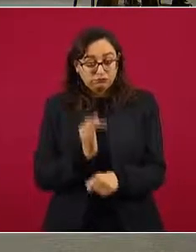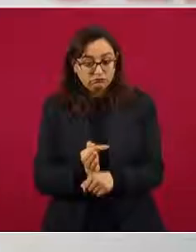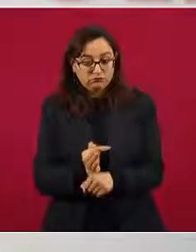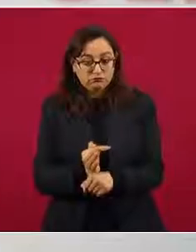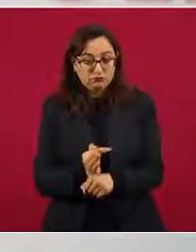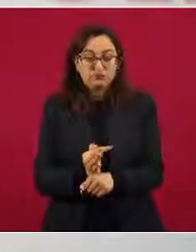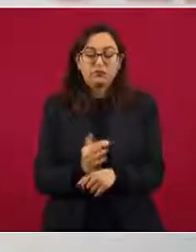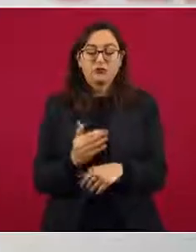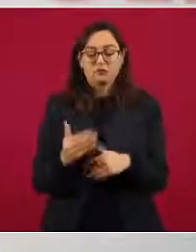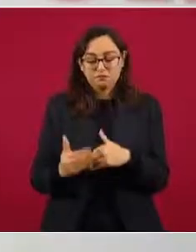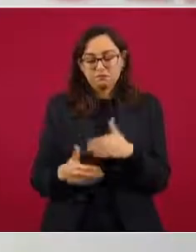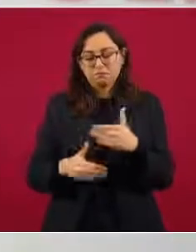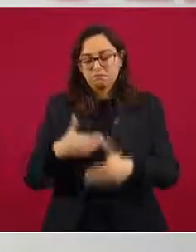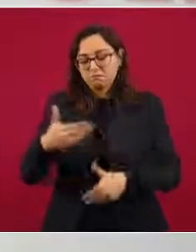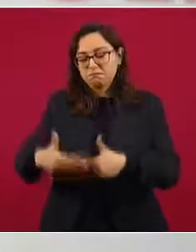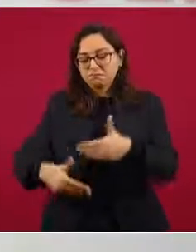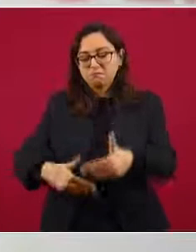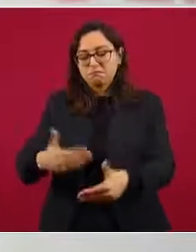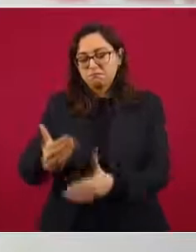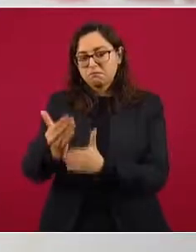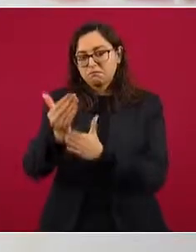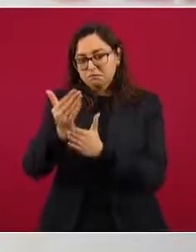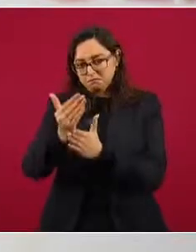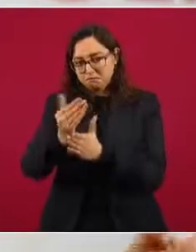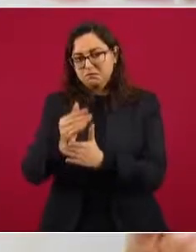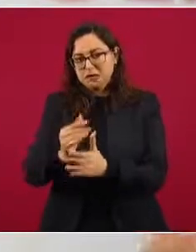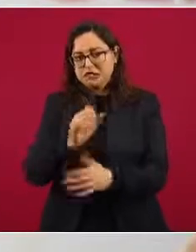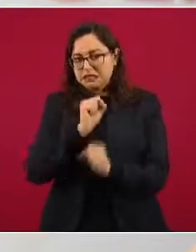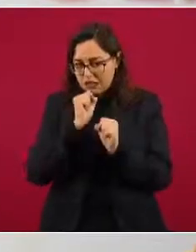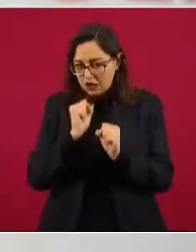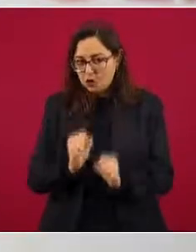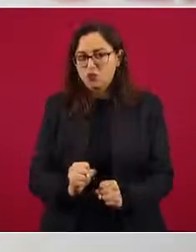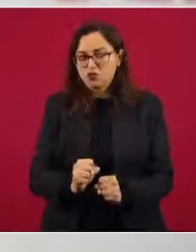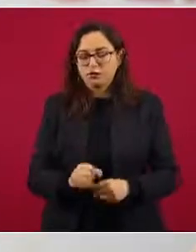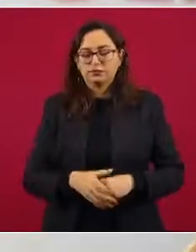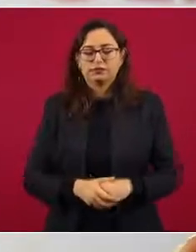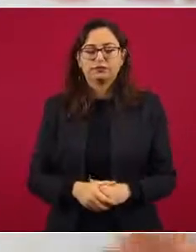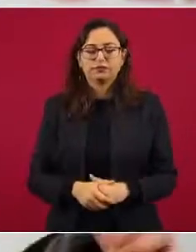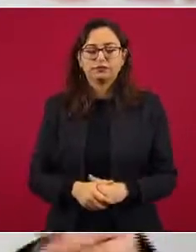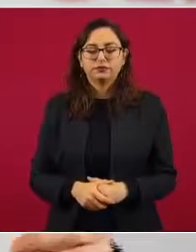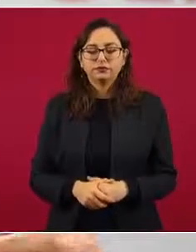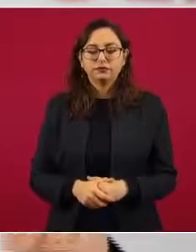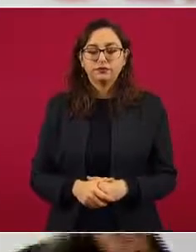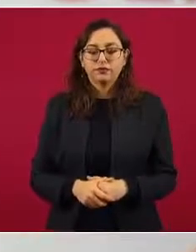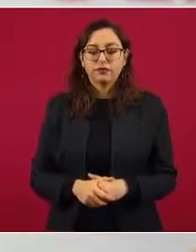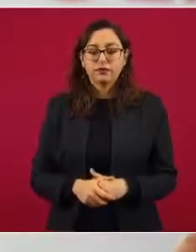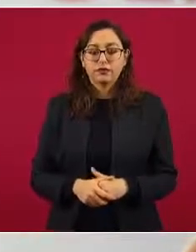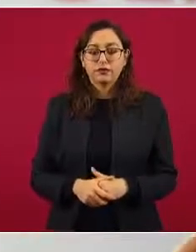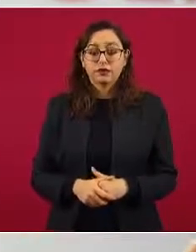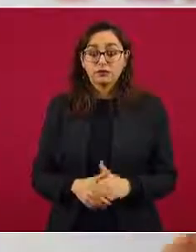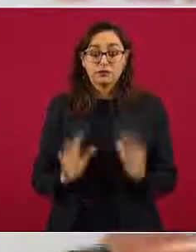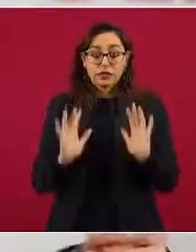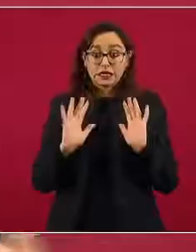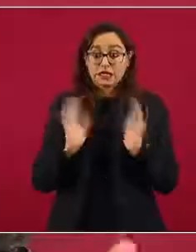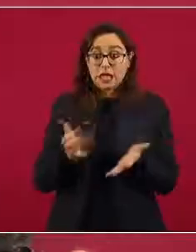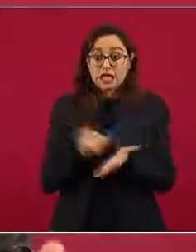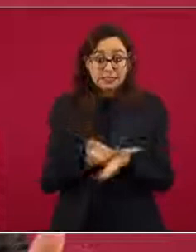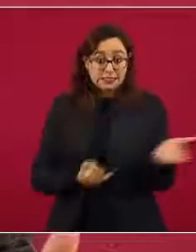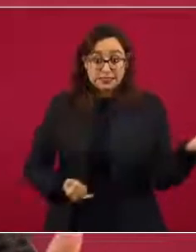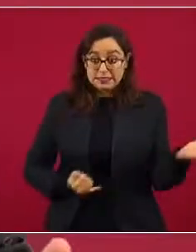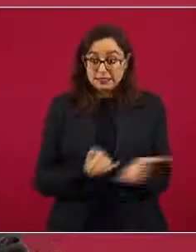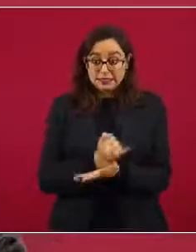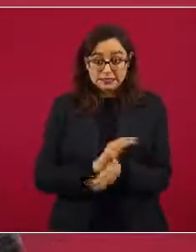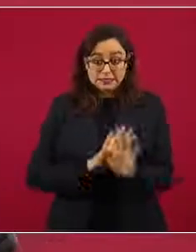muy probablemente se conservará la reducción. La pregunta natural es si esto es ya una tendencia definitiva.